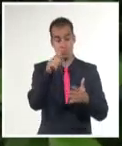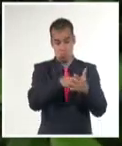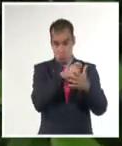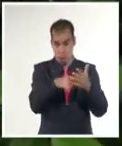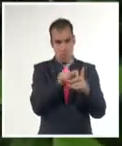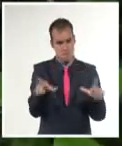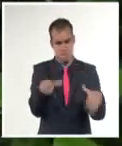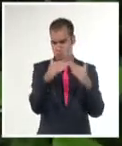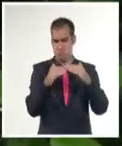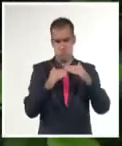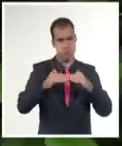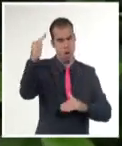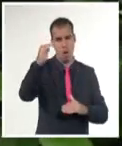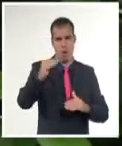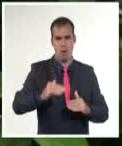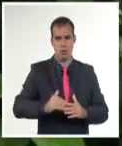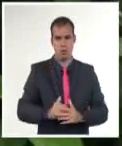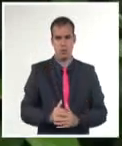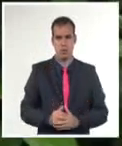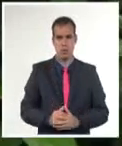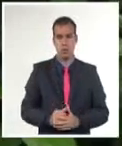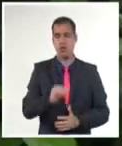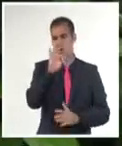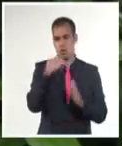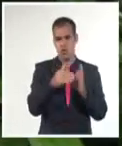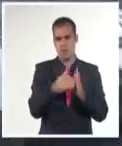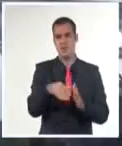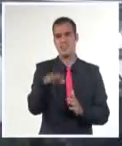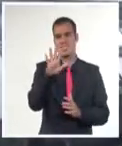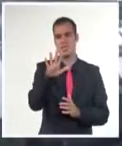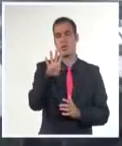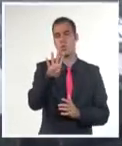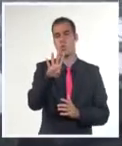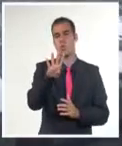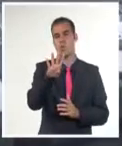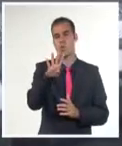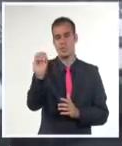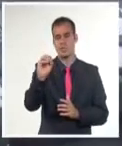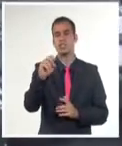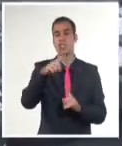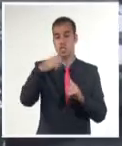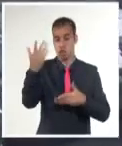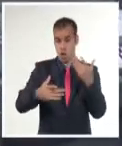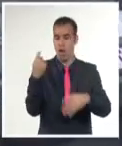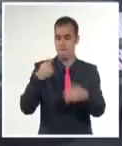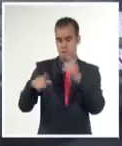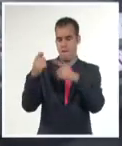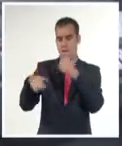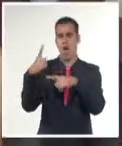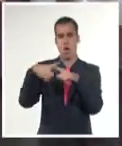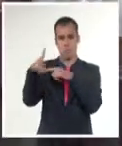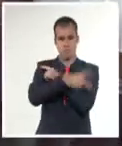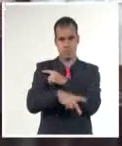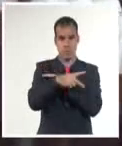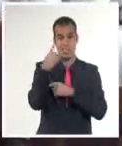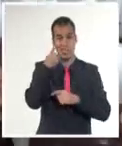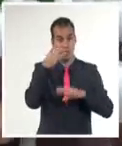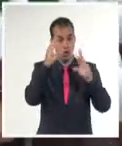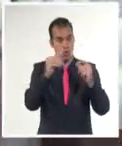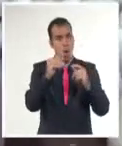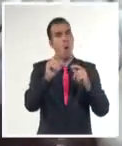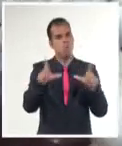de exportación de miel de abeja con 8.540 toneladas de miel de abeja exportadas. Implantan los apicultores nuevas cifras